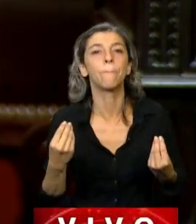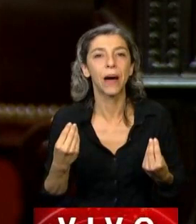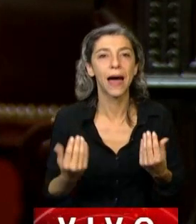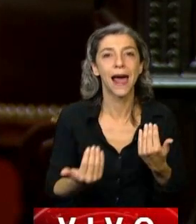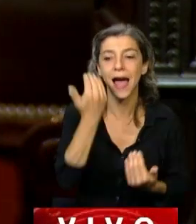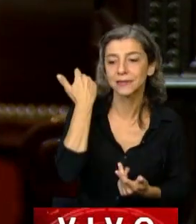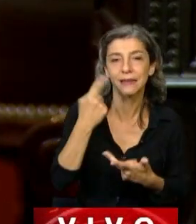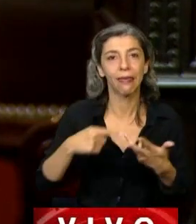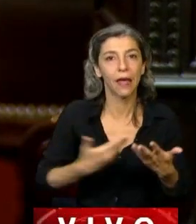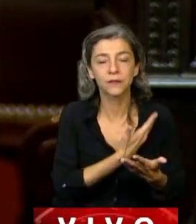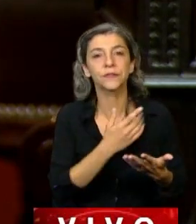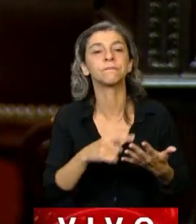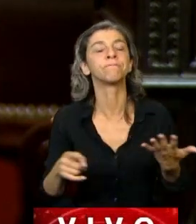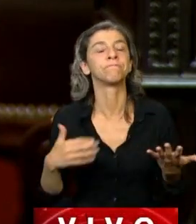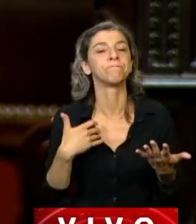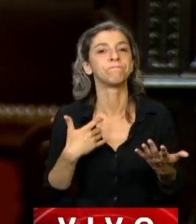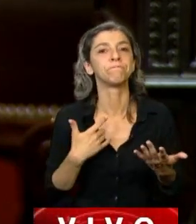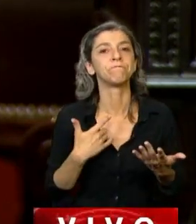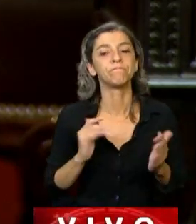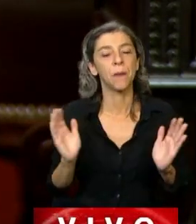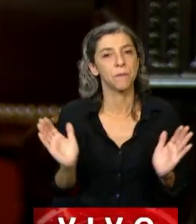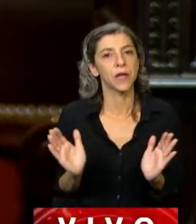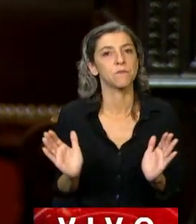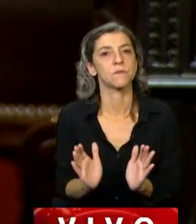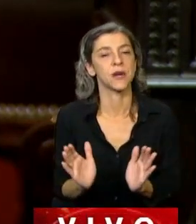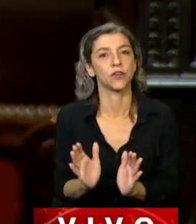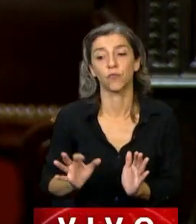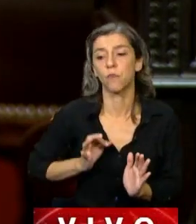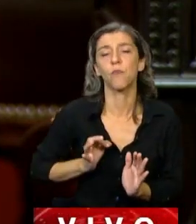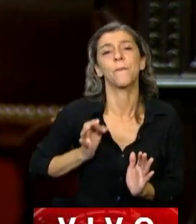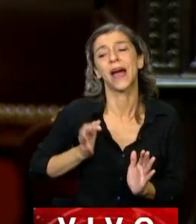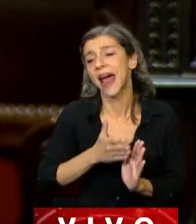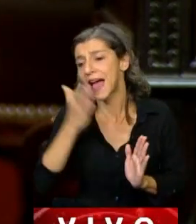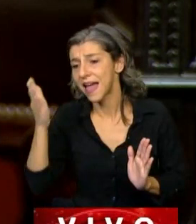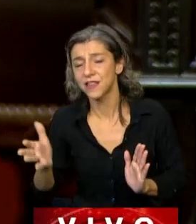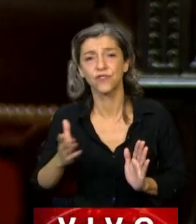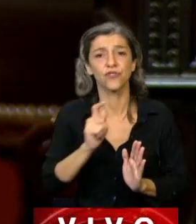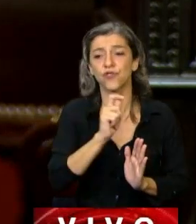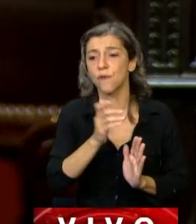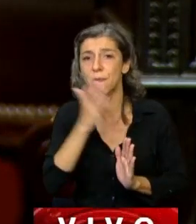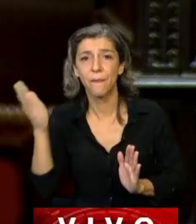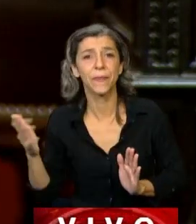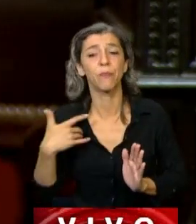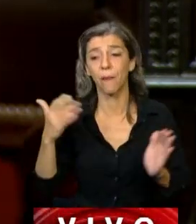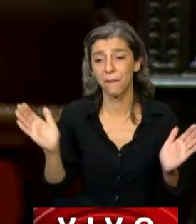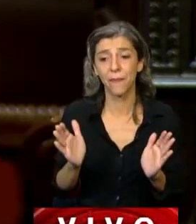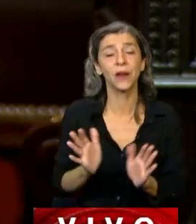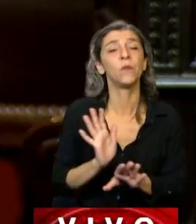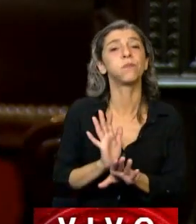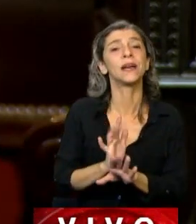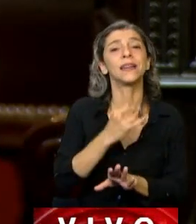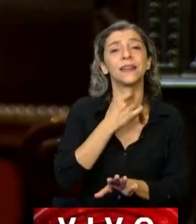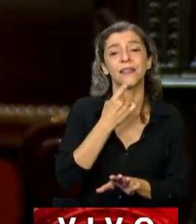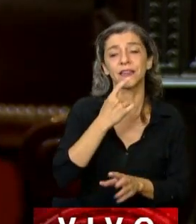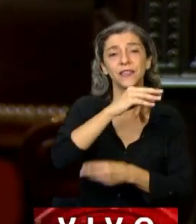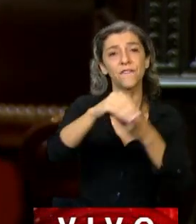siniestros viales, logren que cada mes, que cada año hayan menos familias rotas, hayan menos familias con esas ausencias,